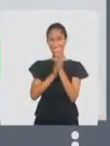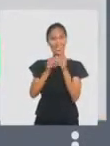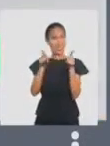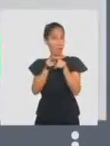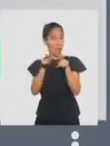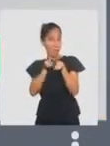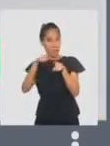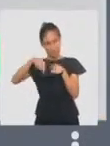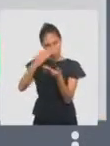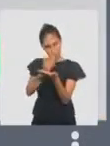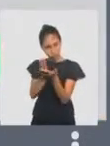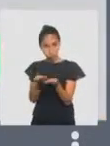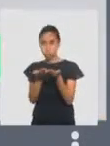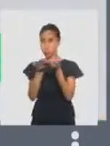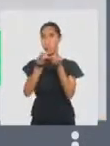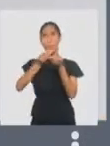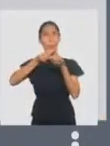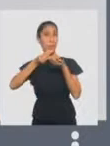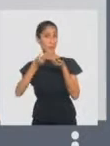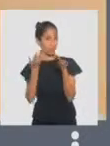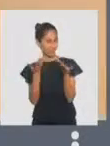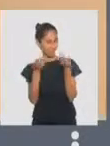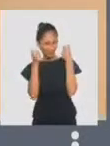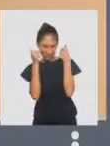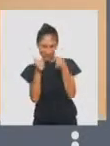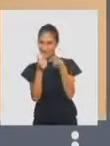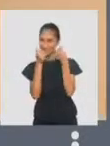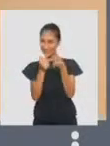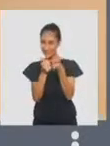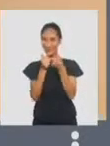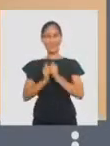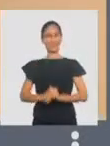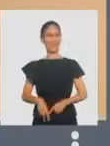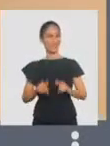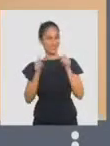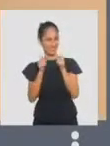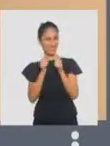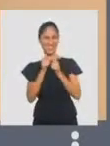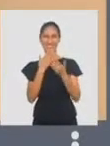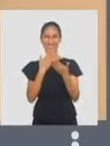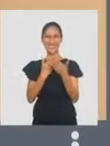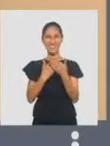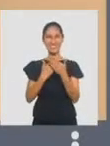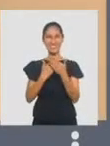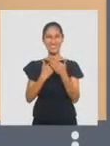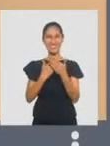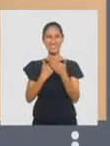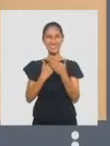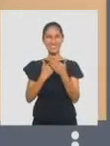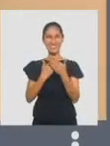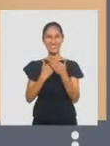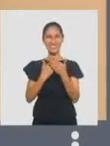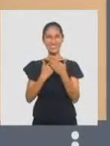so tasty and freshly made. Very clear. Thanks.